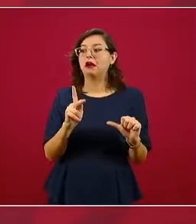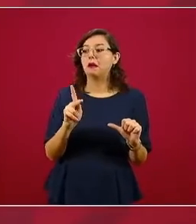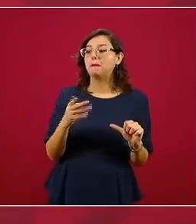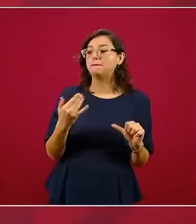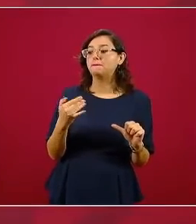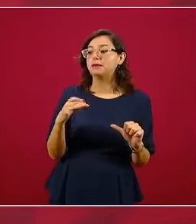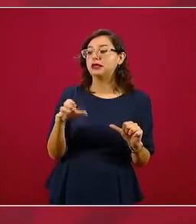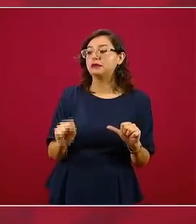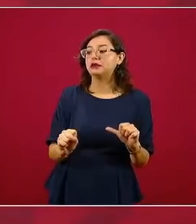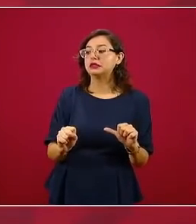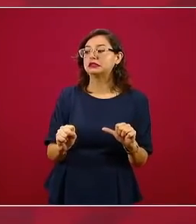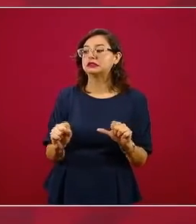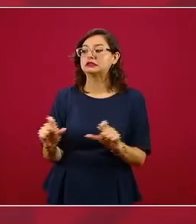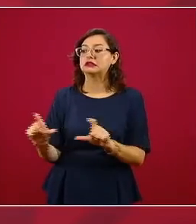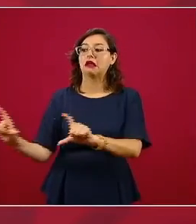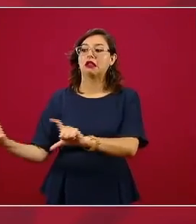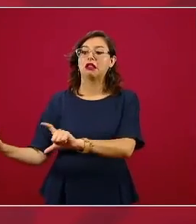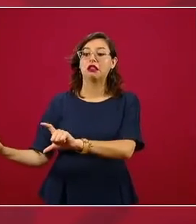parapeto,